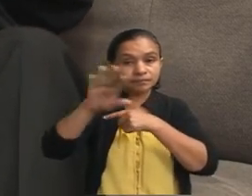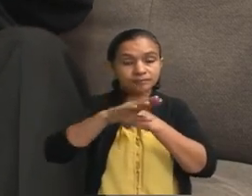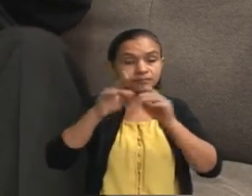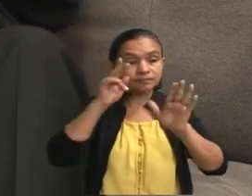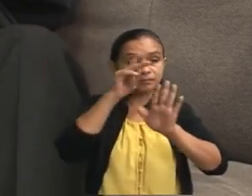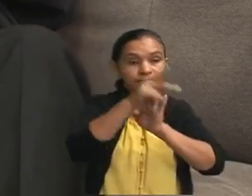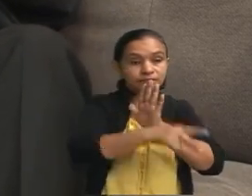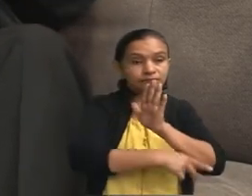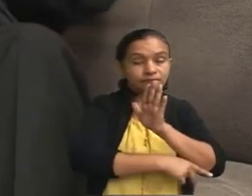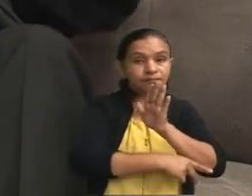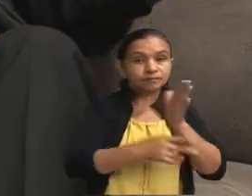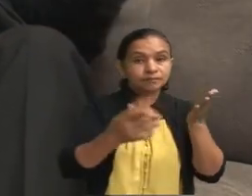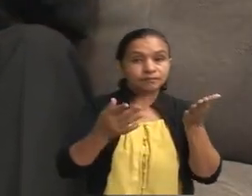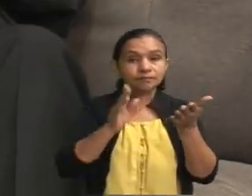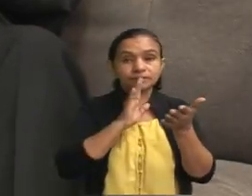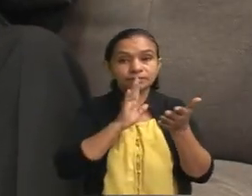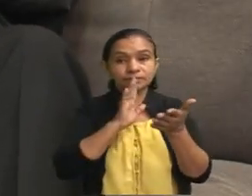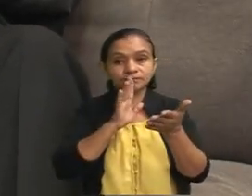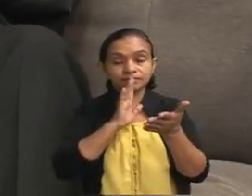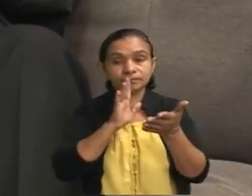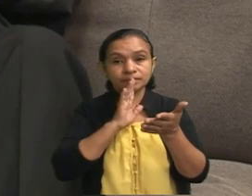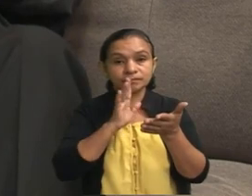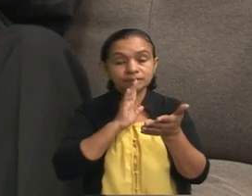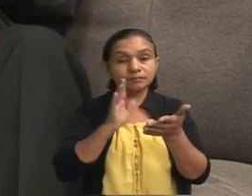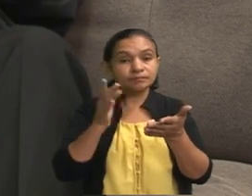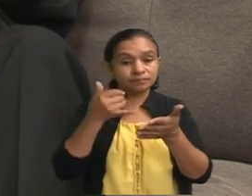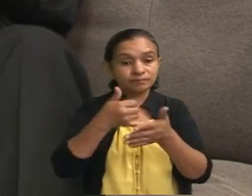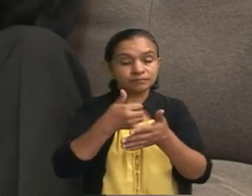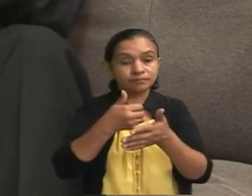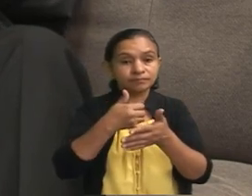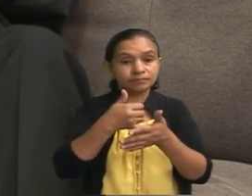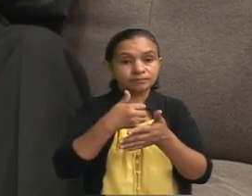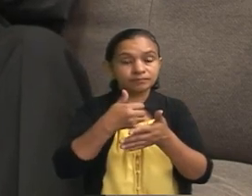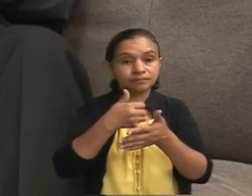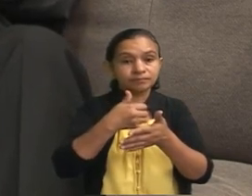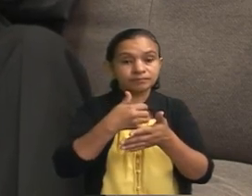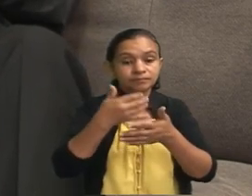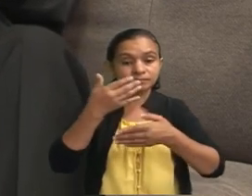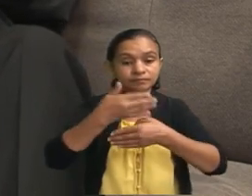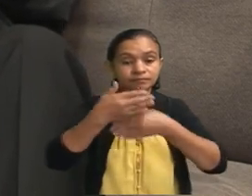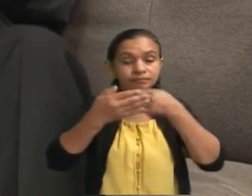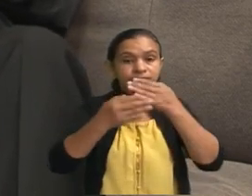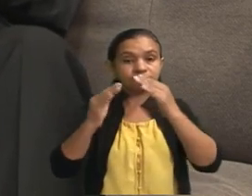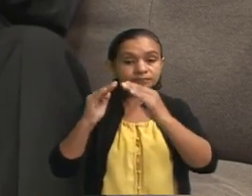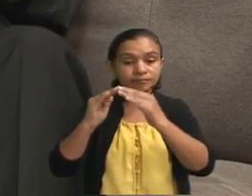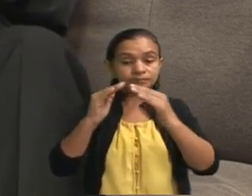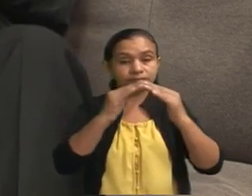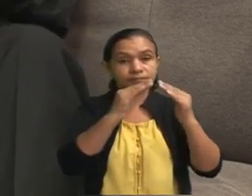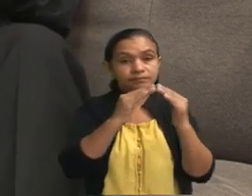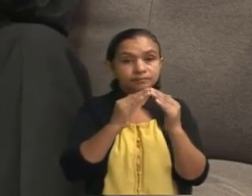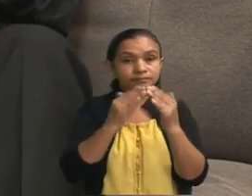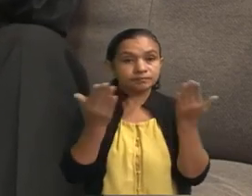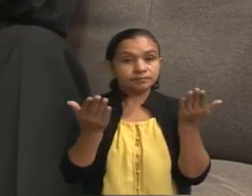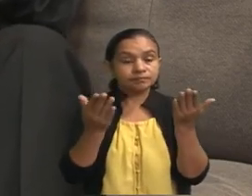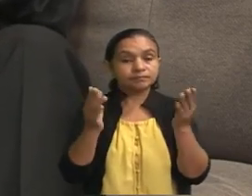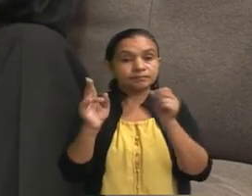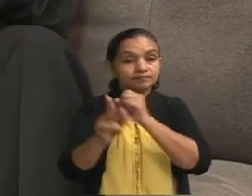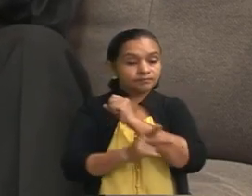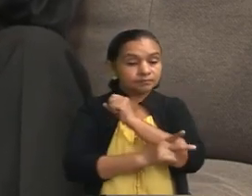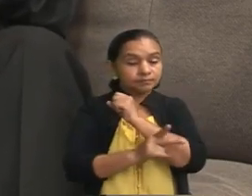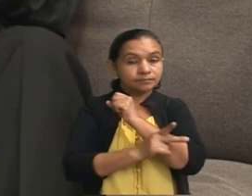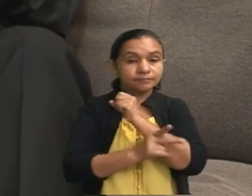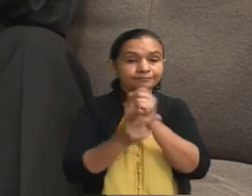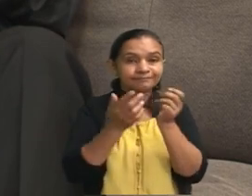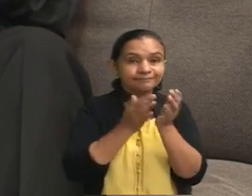países, ¿no? Mencionó la fragilidad que tenemos por los tipos de construcción. Entonces, a nosotros como país nos